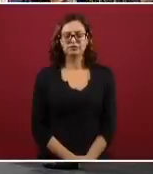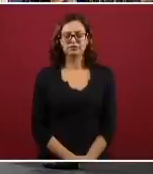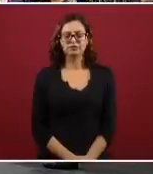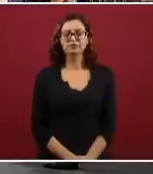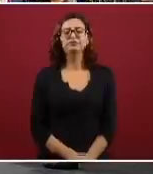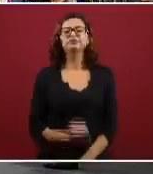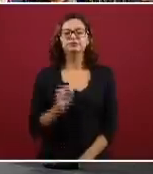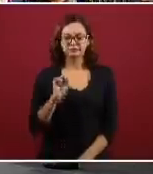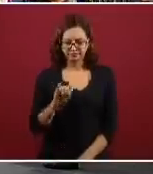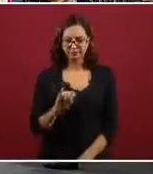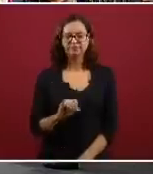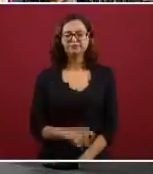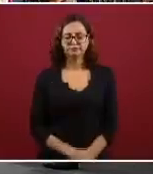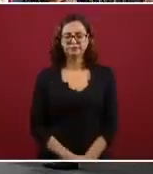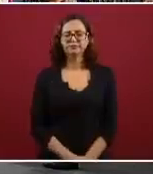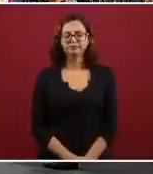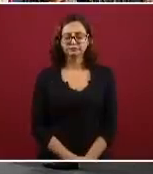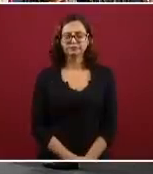Sí.